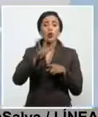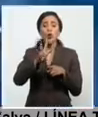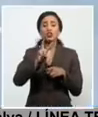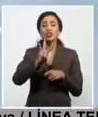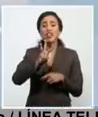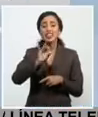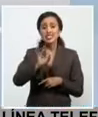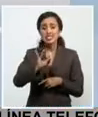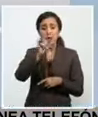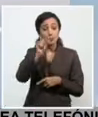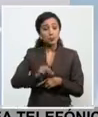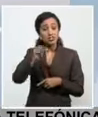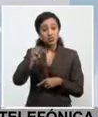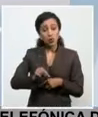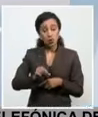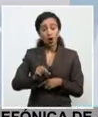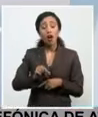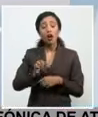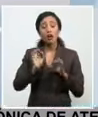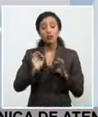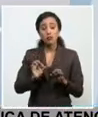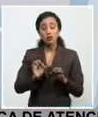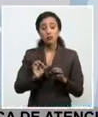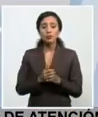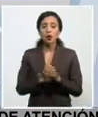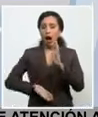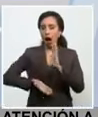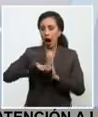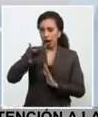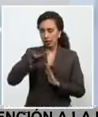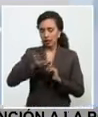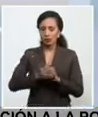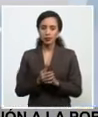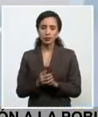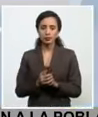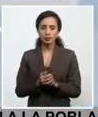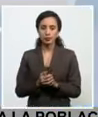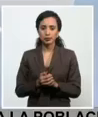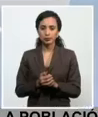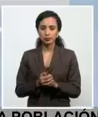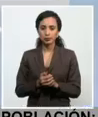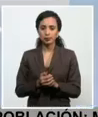437 personas han sido dadas de alta. Eso